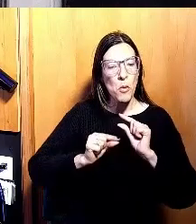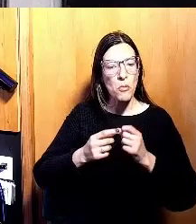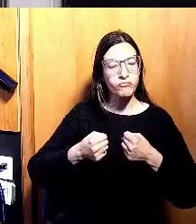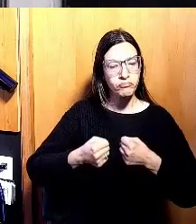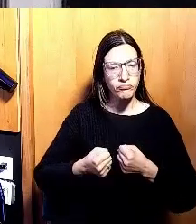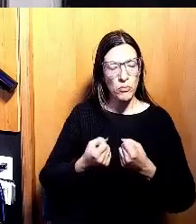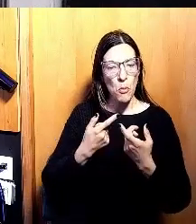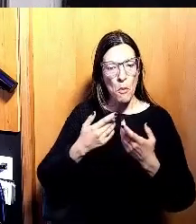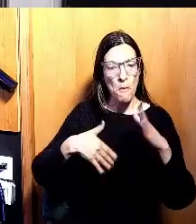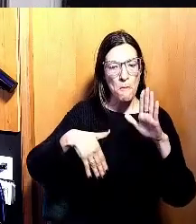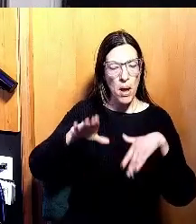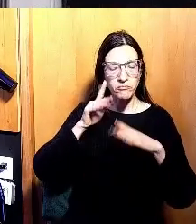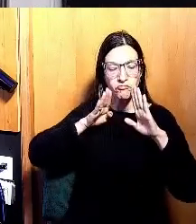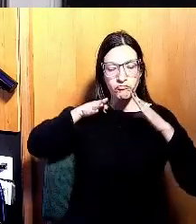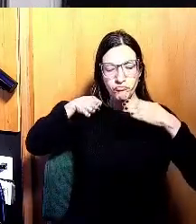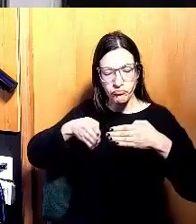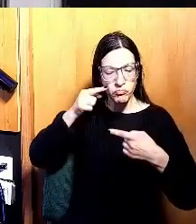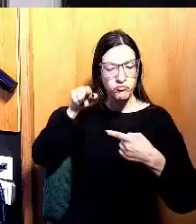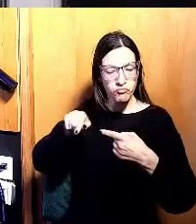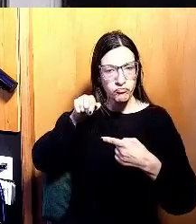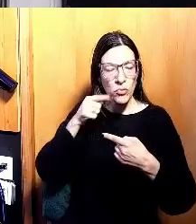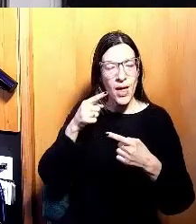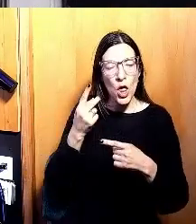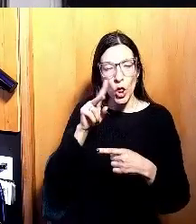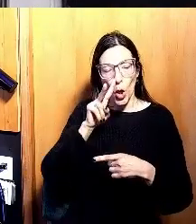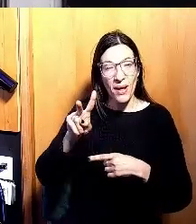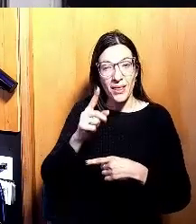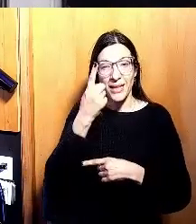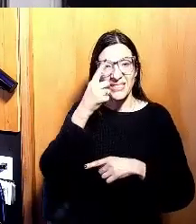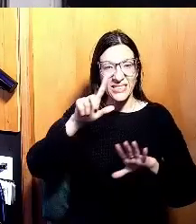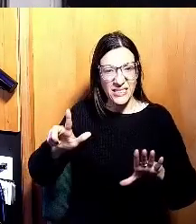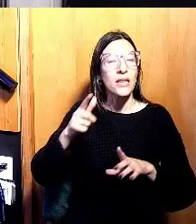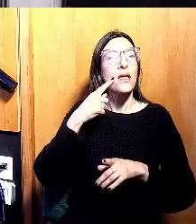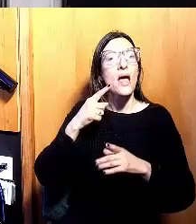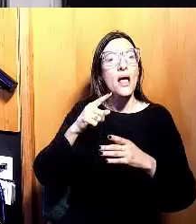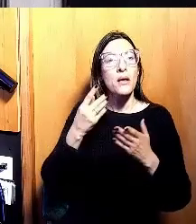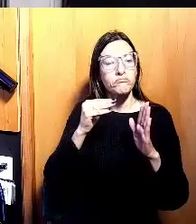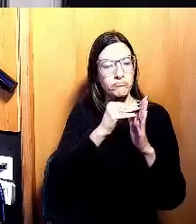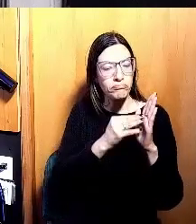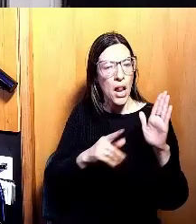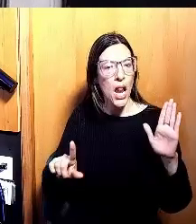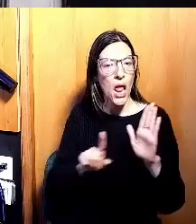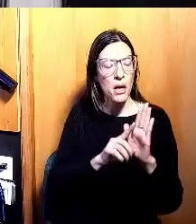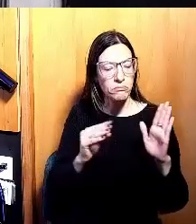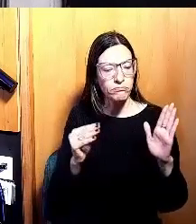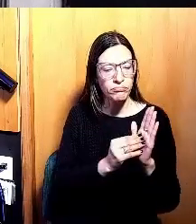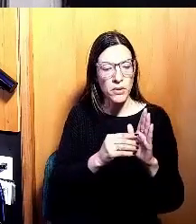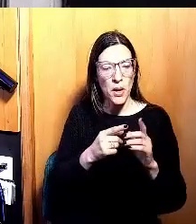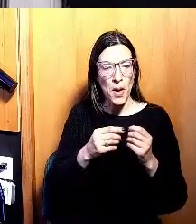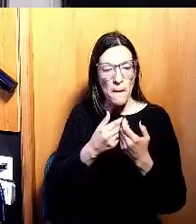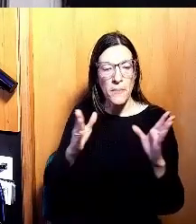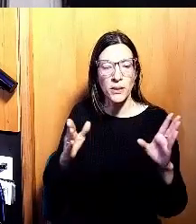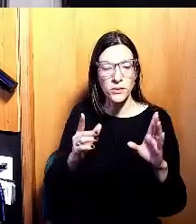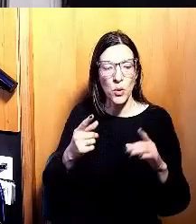fortaleciendo en el 2017, cuando aparece por ley justamente la creación del Observatorio